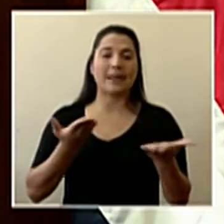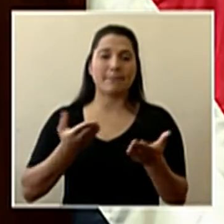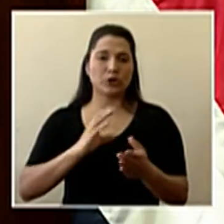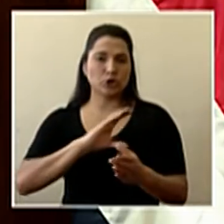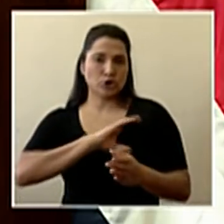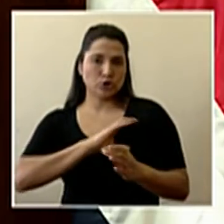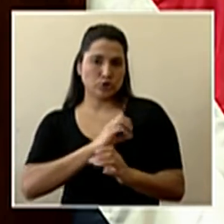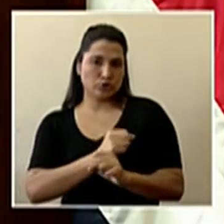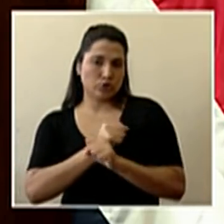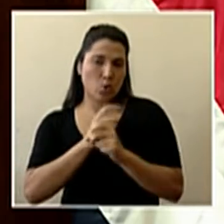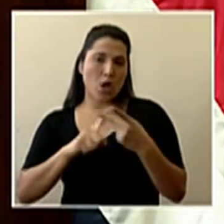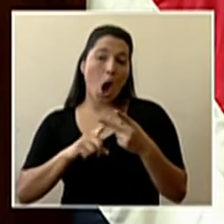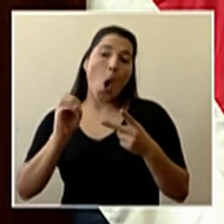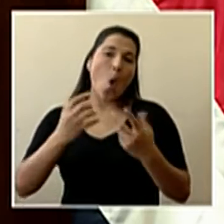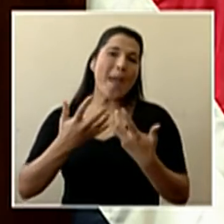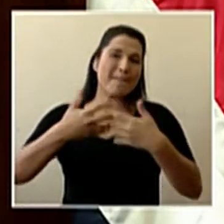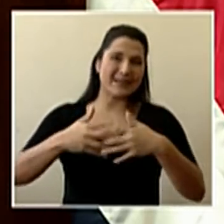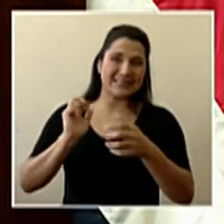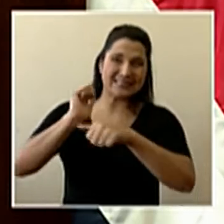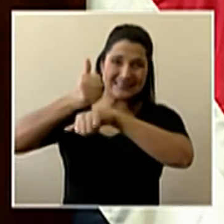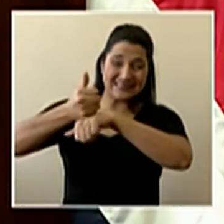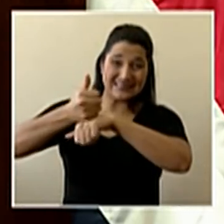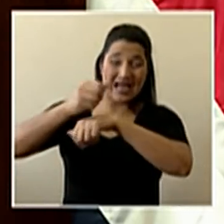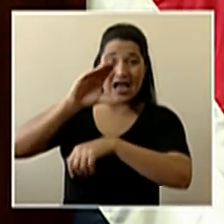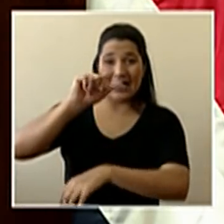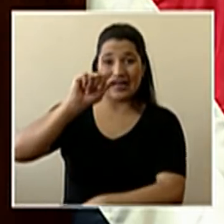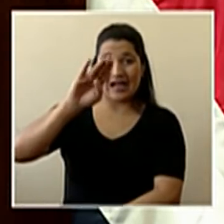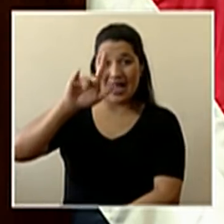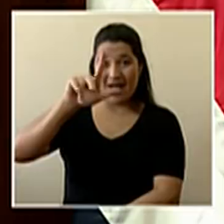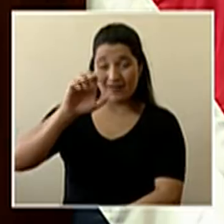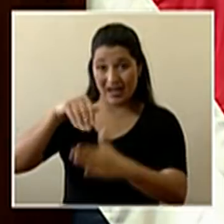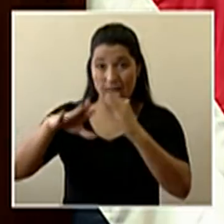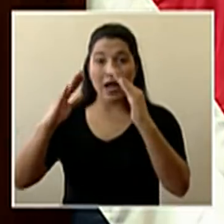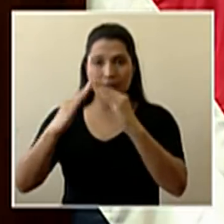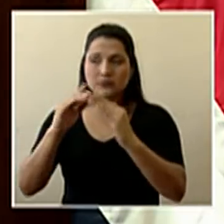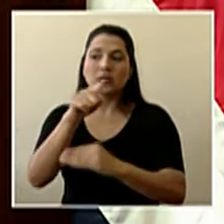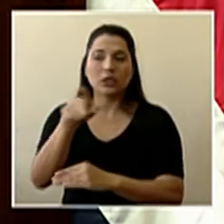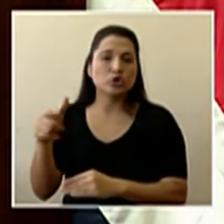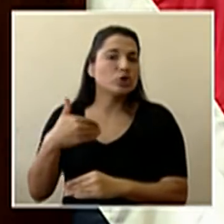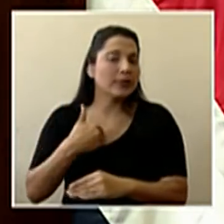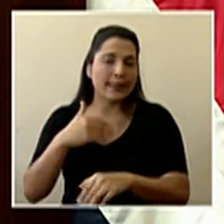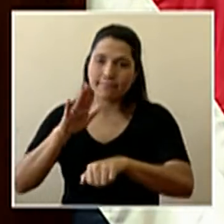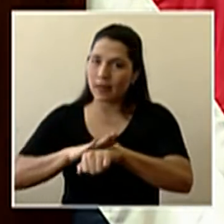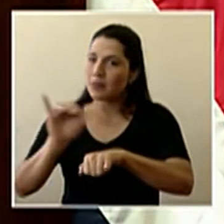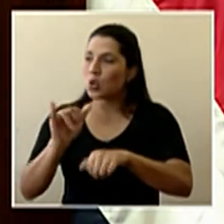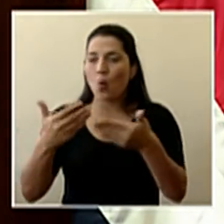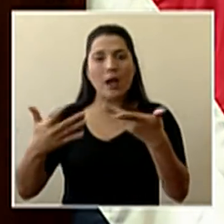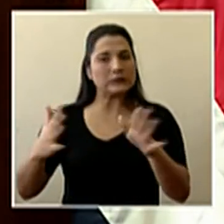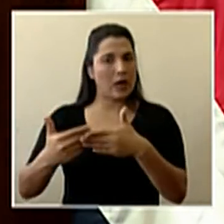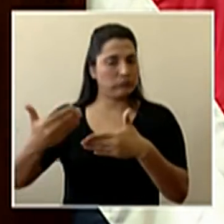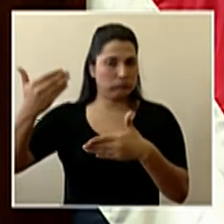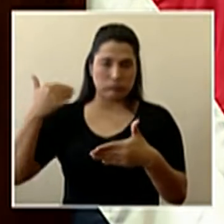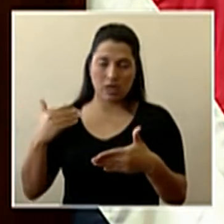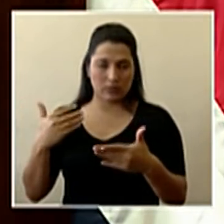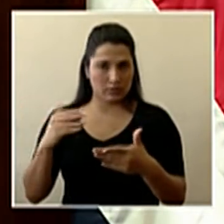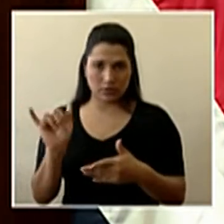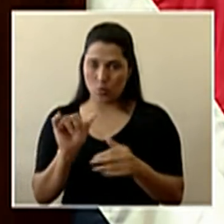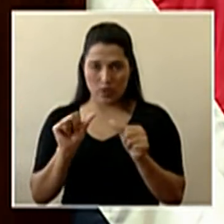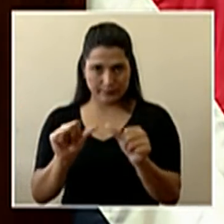empresas cableras o situaciones de este tipo, están excepcionados como ha estado ya